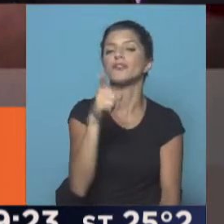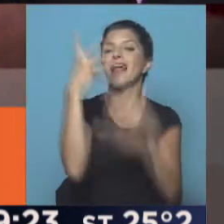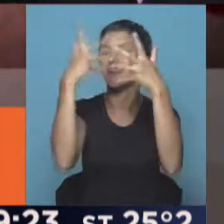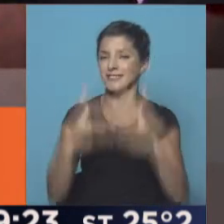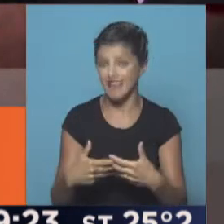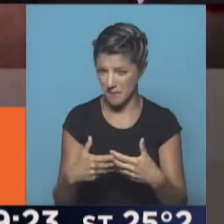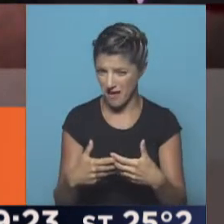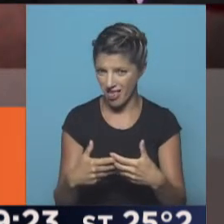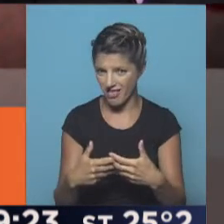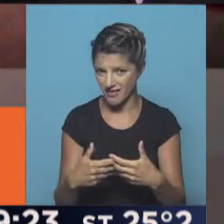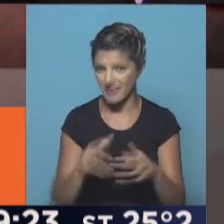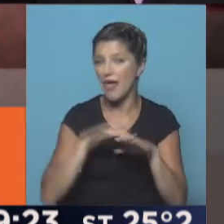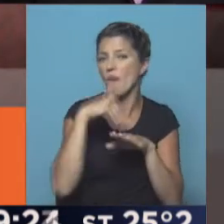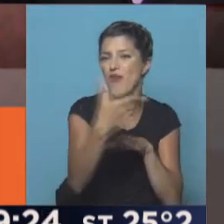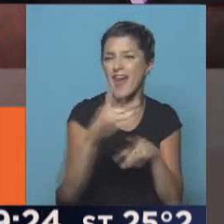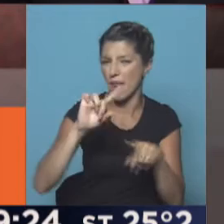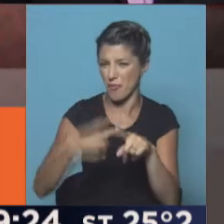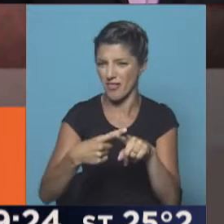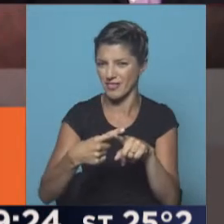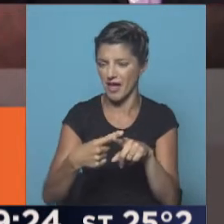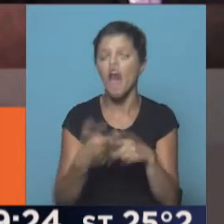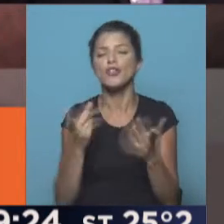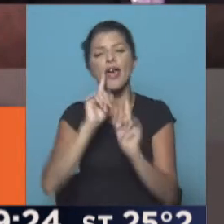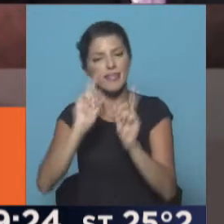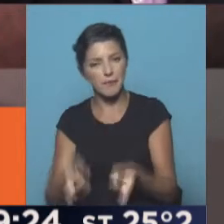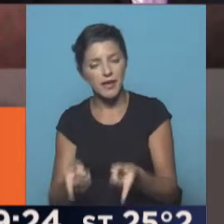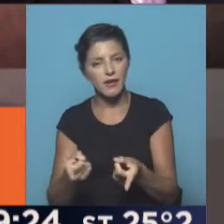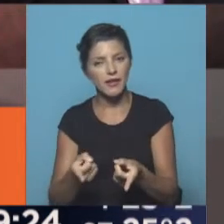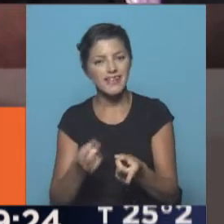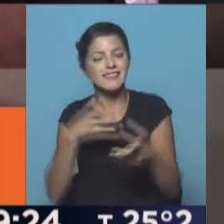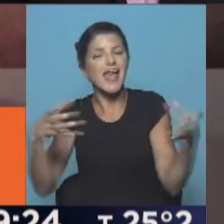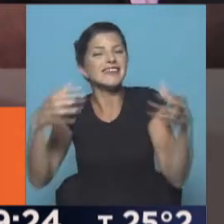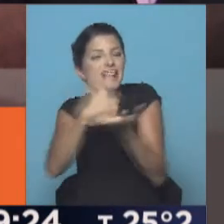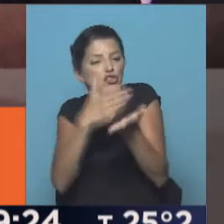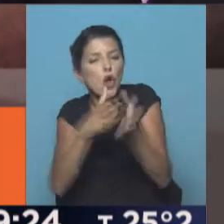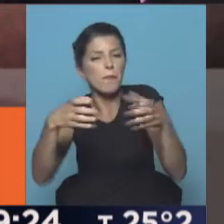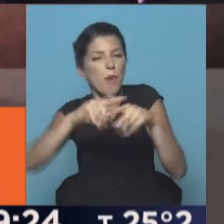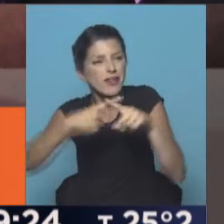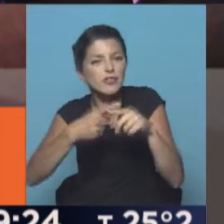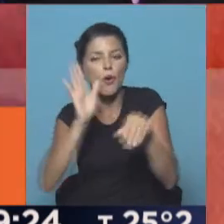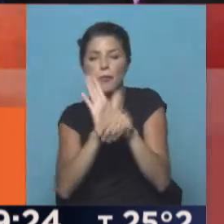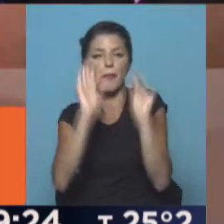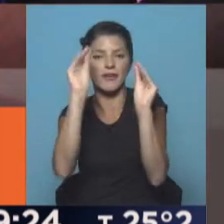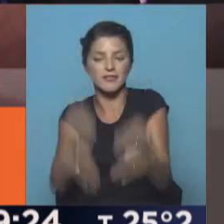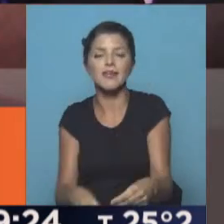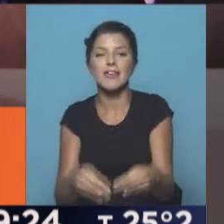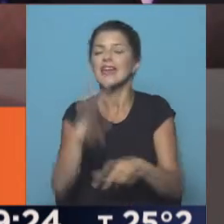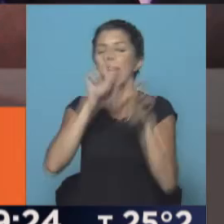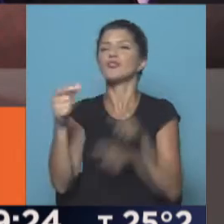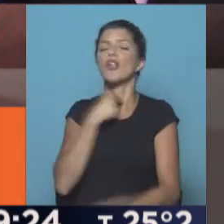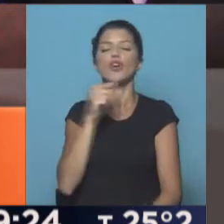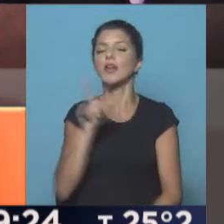¿Es también el triunfo de Trump una derrota para una clase política que la gente evidentemente ya no quiere ver más y